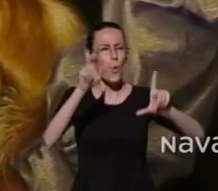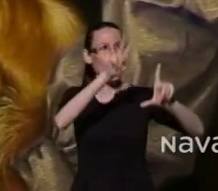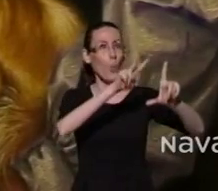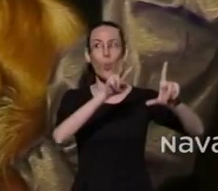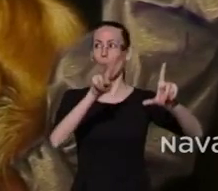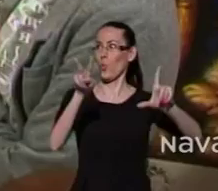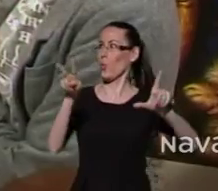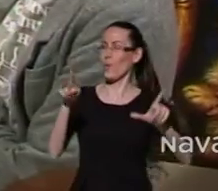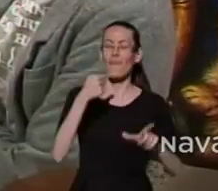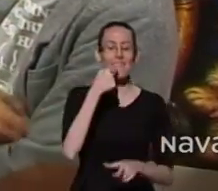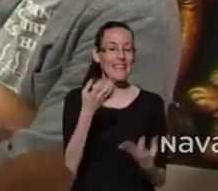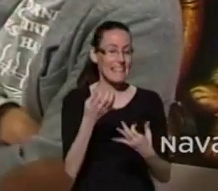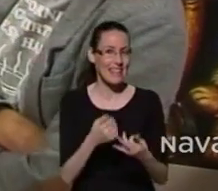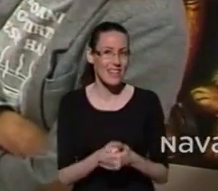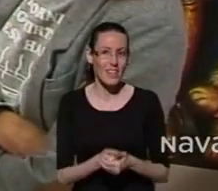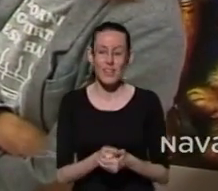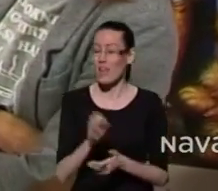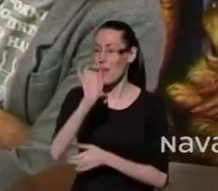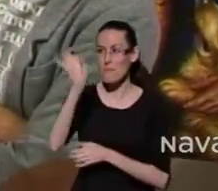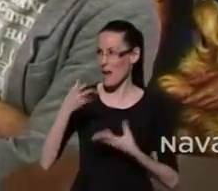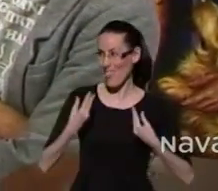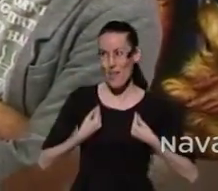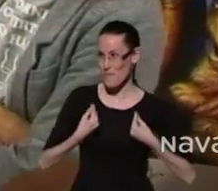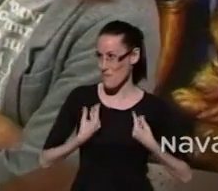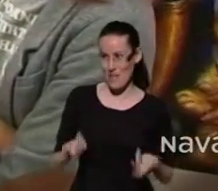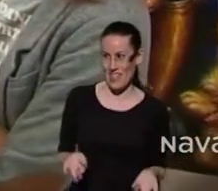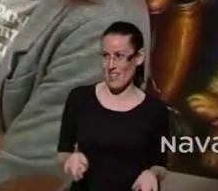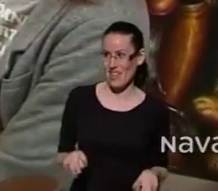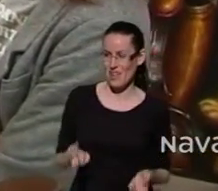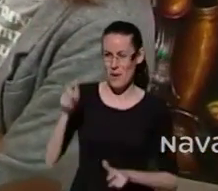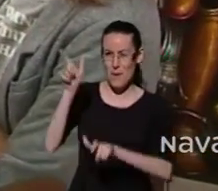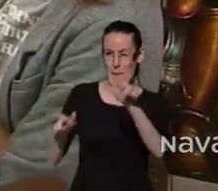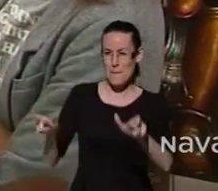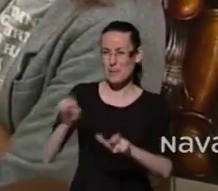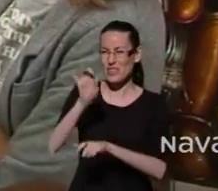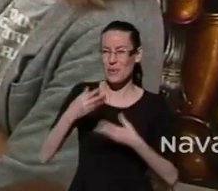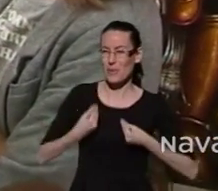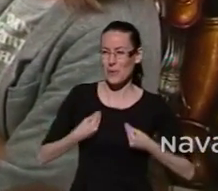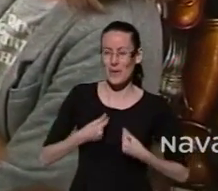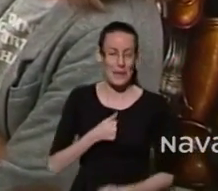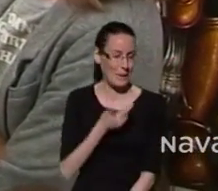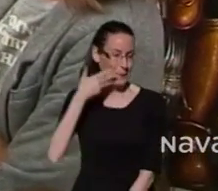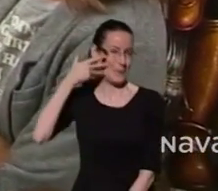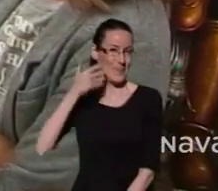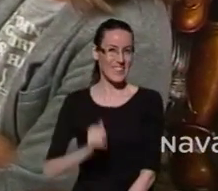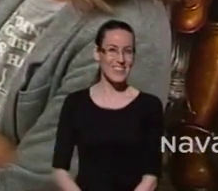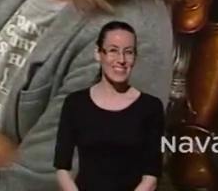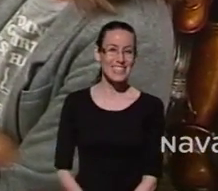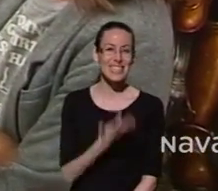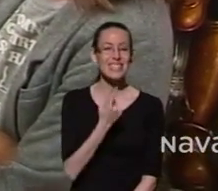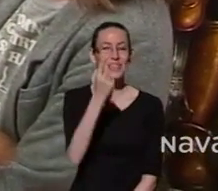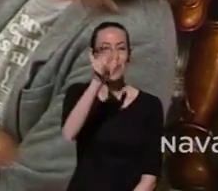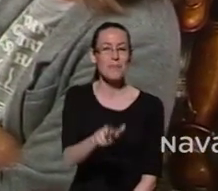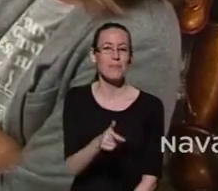Que parece que están vivos los personajes. Sí, eso es. Entonces eso sí que me llena de orgullo, ¿no? El hecho de que alguien te diga que